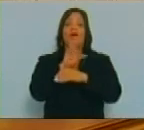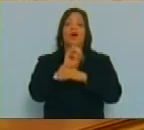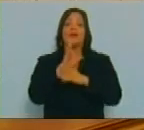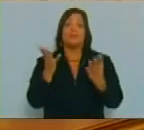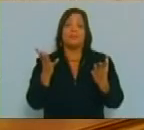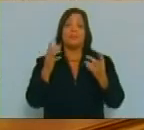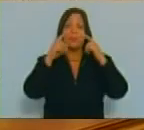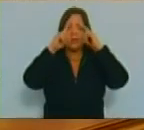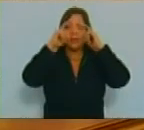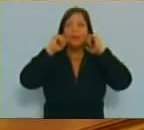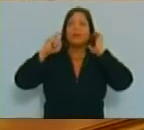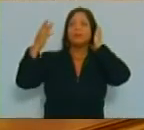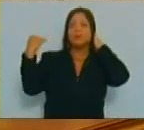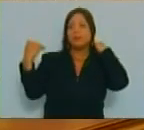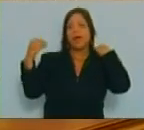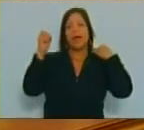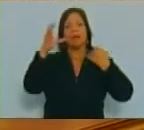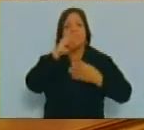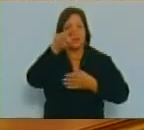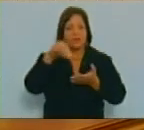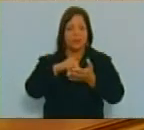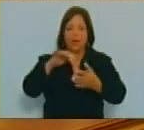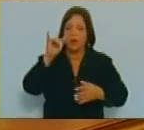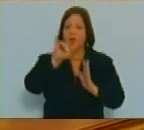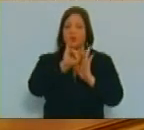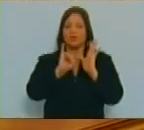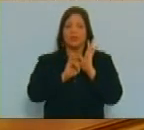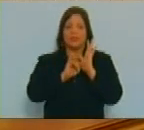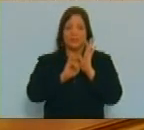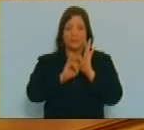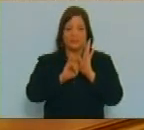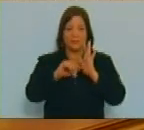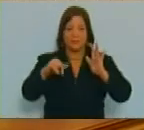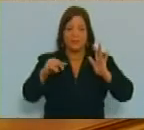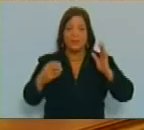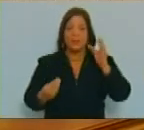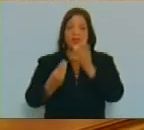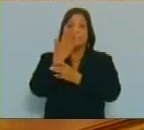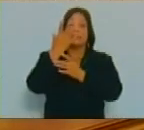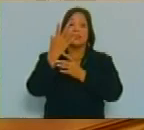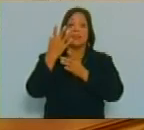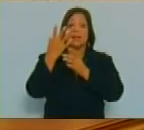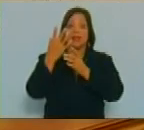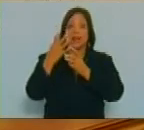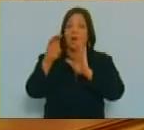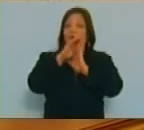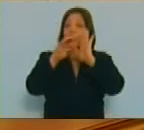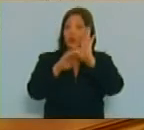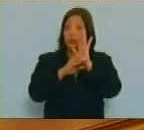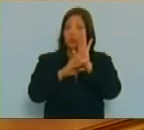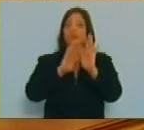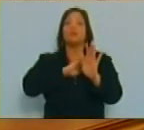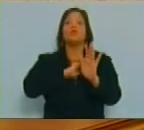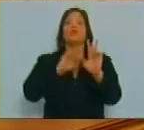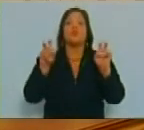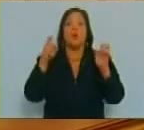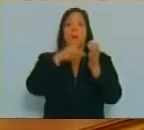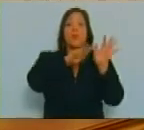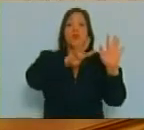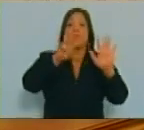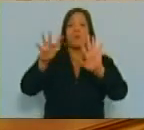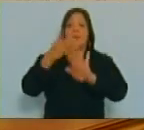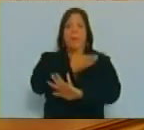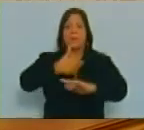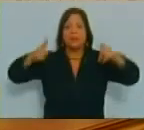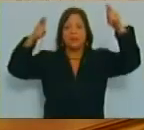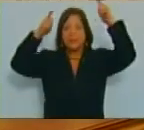que a raíz de una asamblea nacional constituyente se crea la constitución de la república bolivariana de venezuela con nuestro comandante